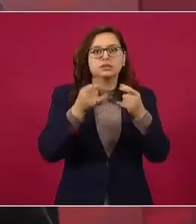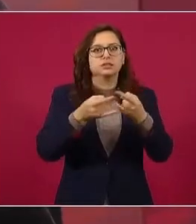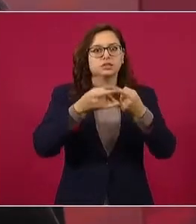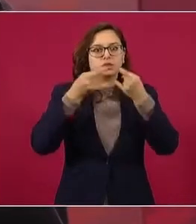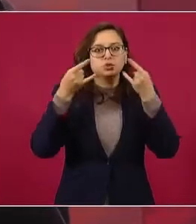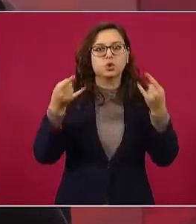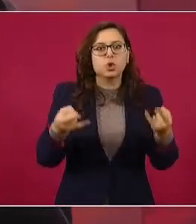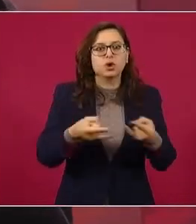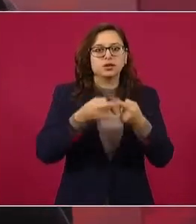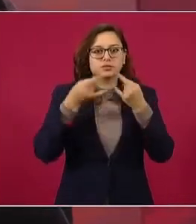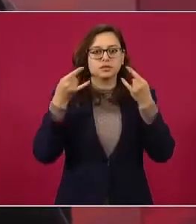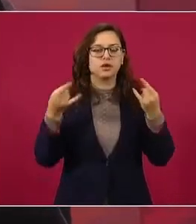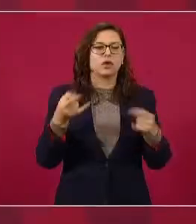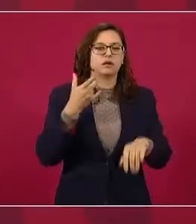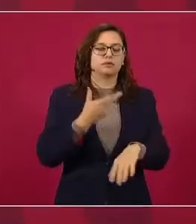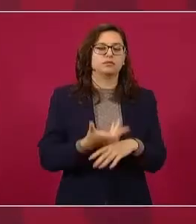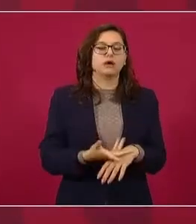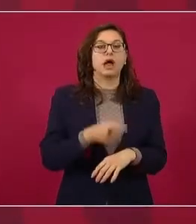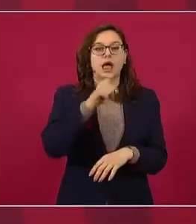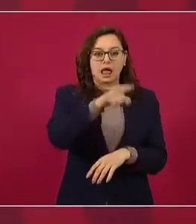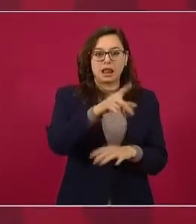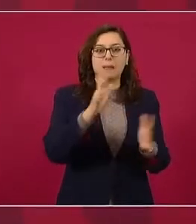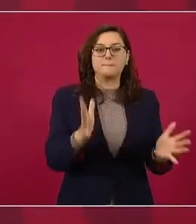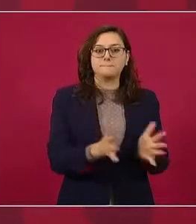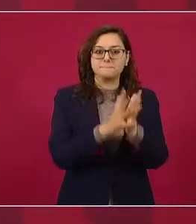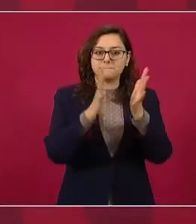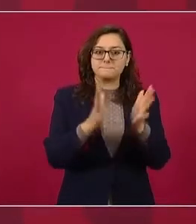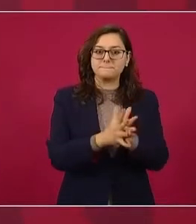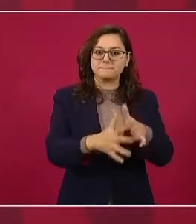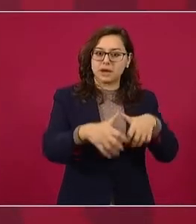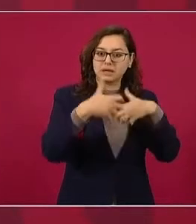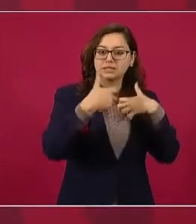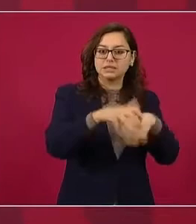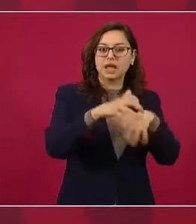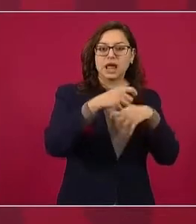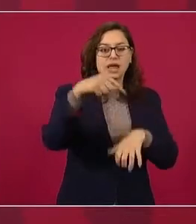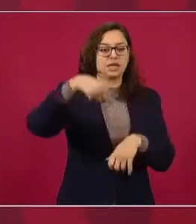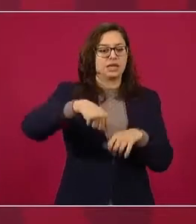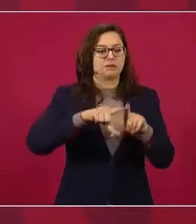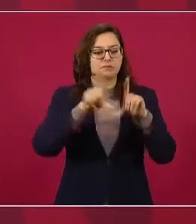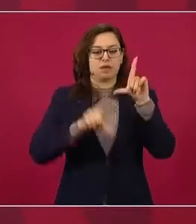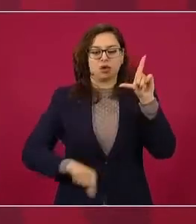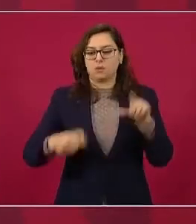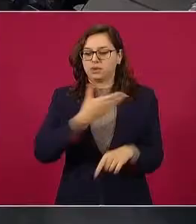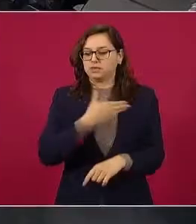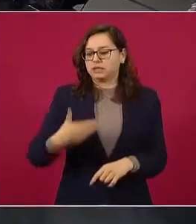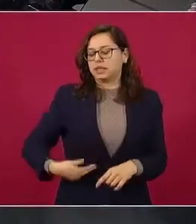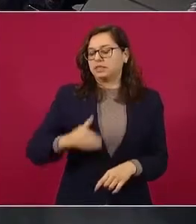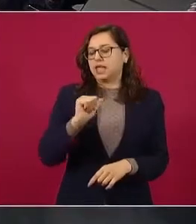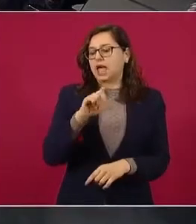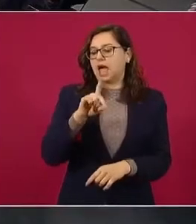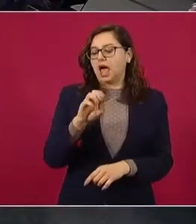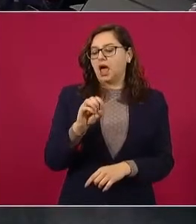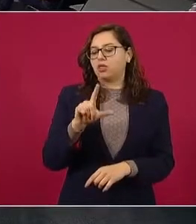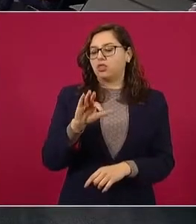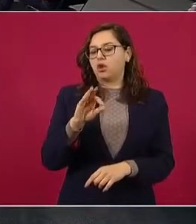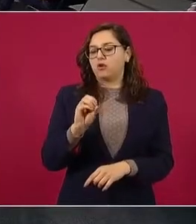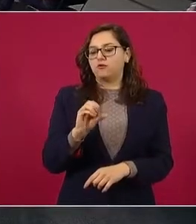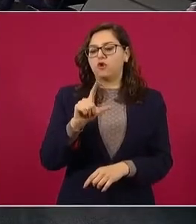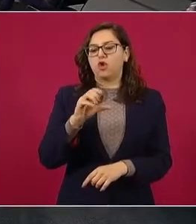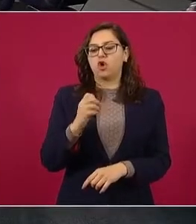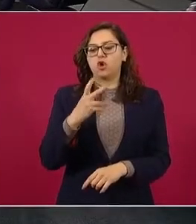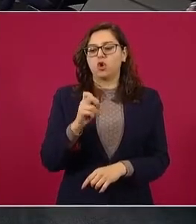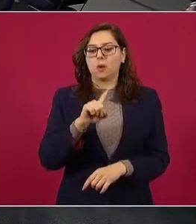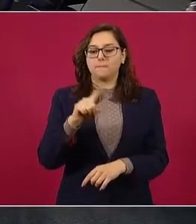y hubieron manifestaciones, era presidente Adolfo López Mateos, que la